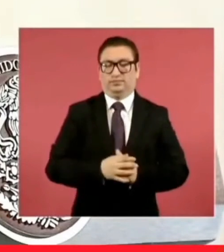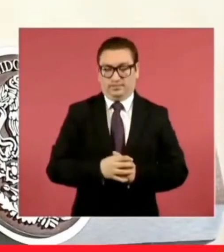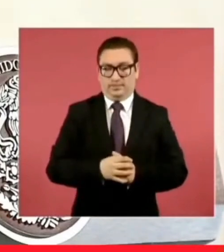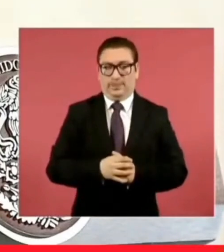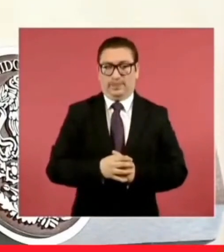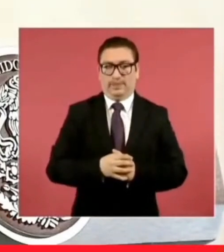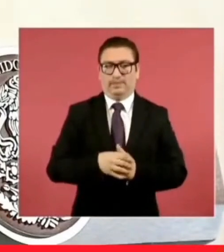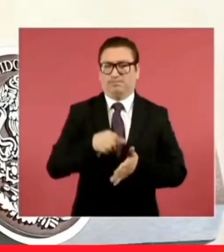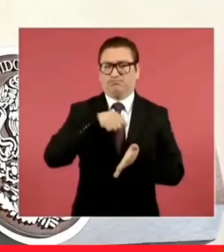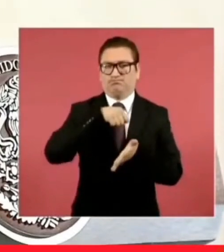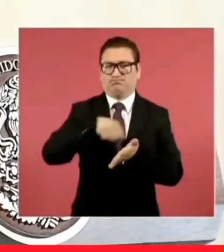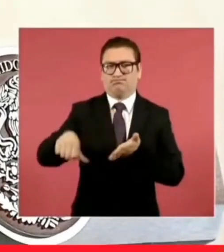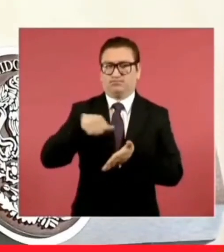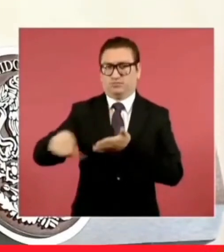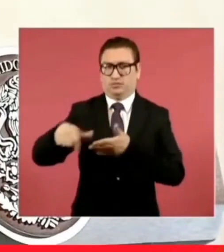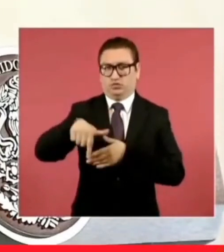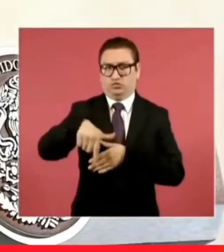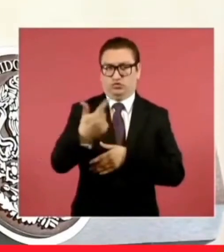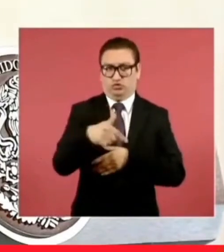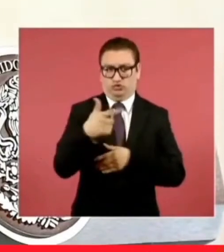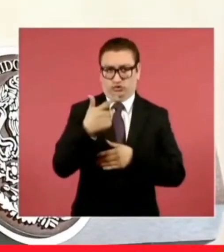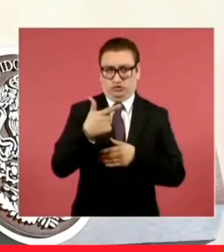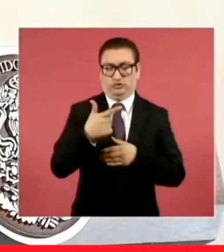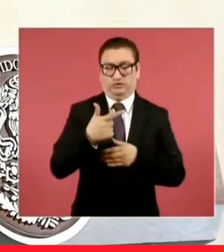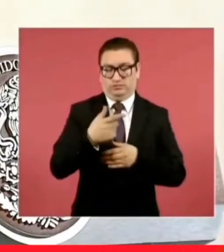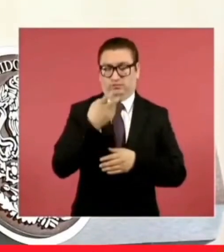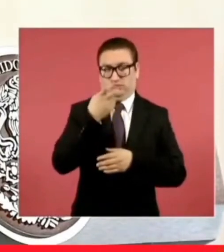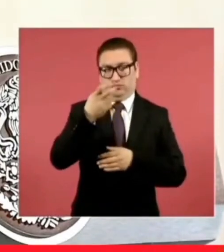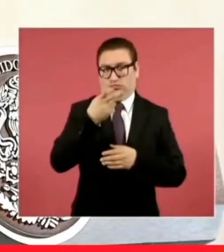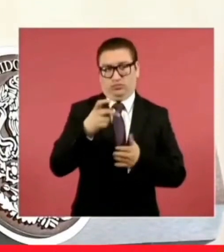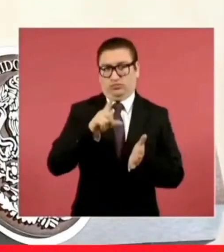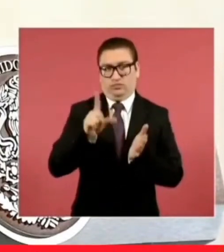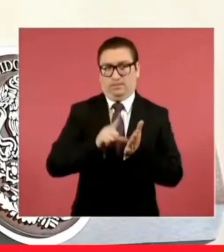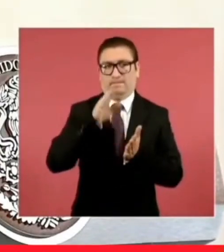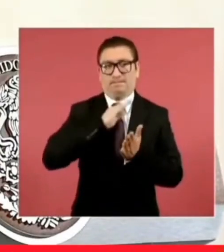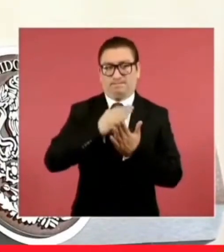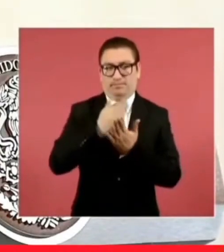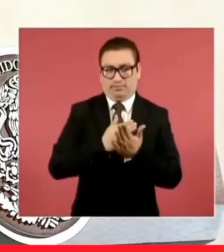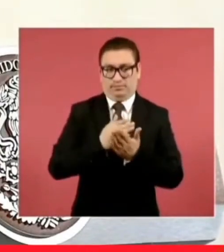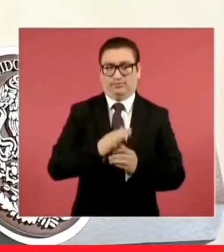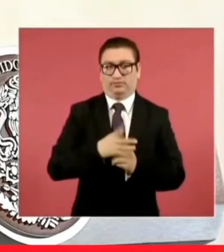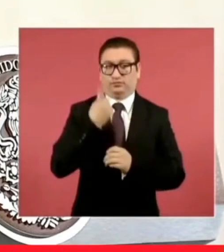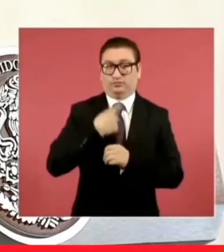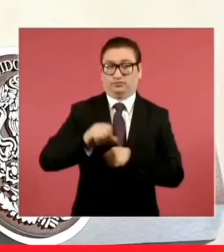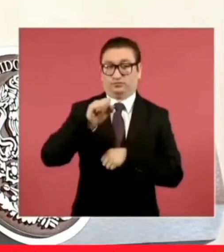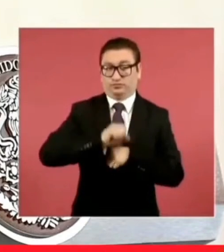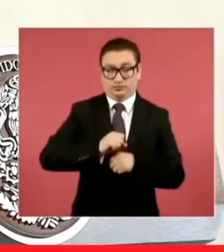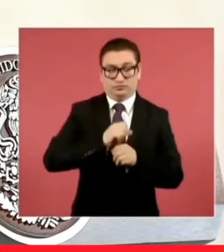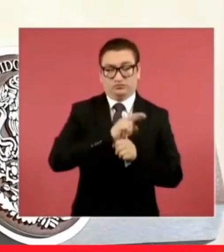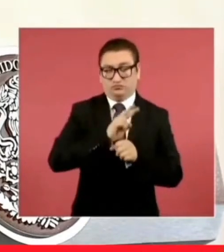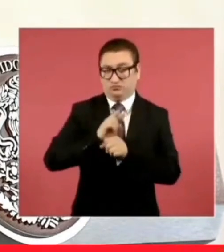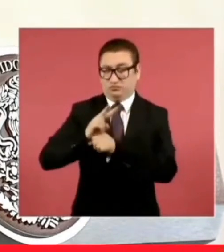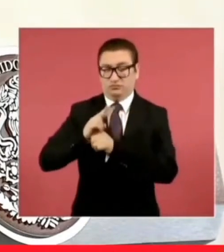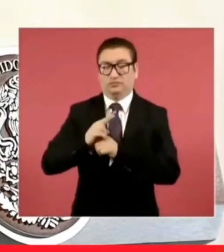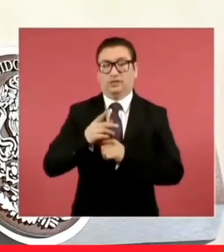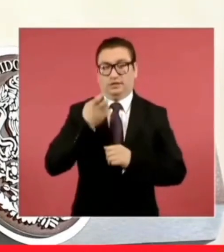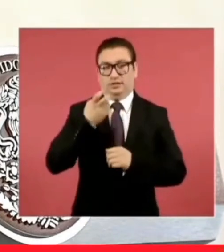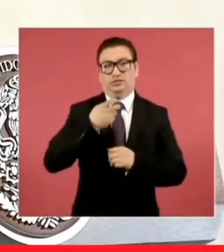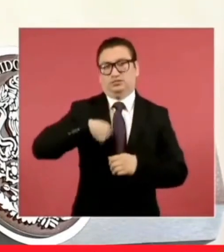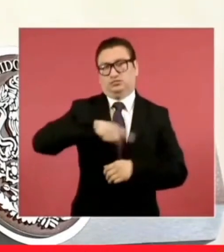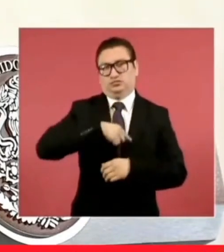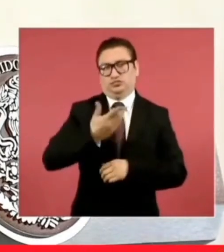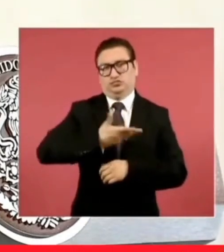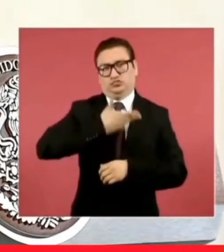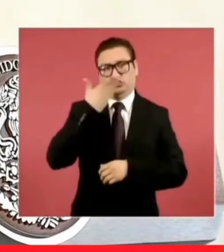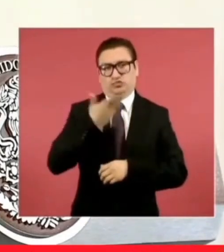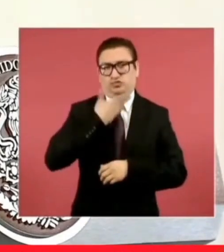Se inmovilizaron además 12 bombas por esta misma razón. Fue una semana intensa en este tema y, como de costumbre,